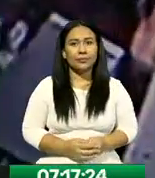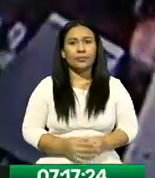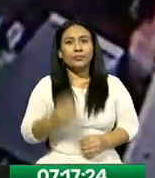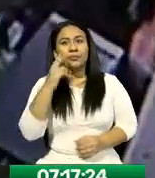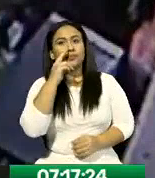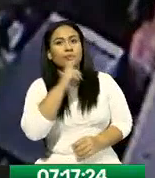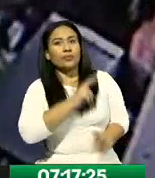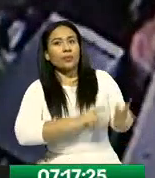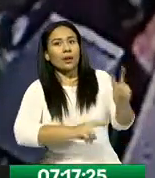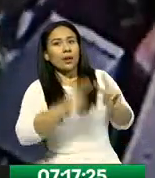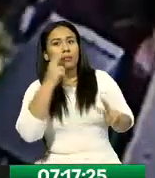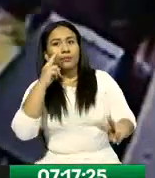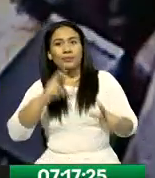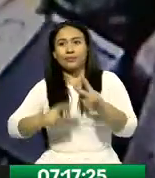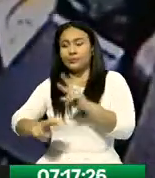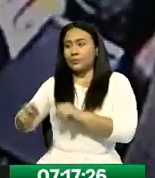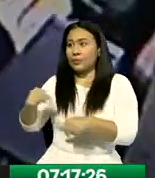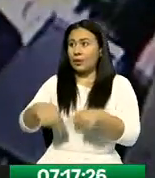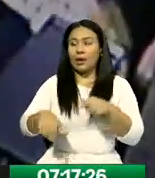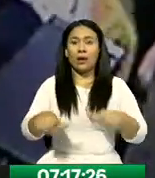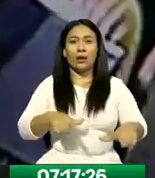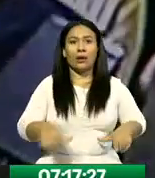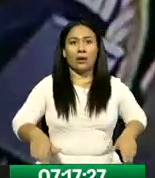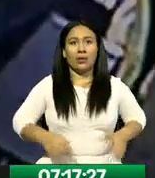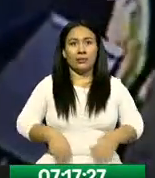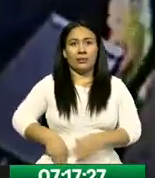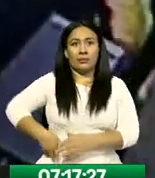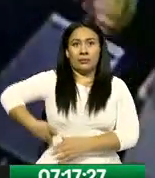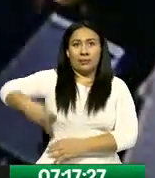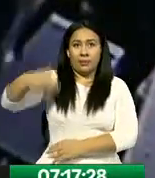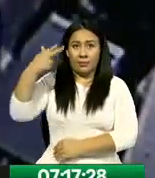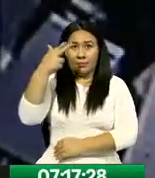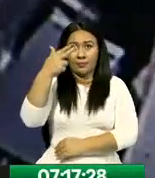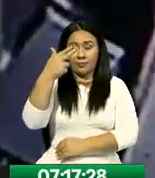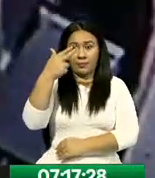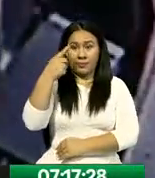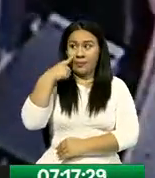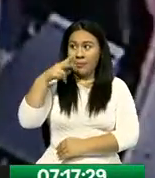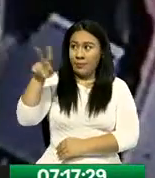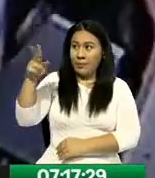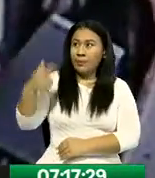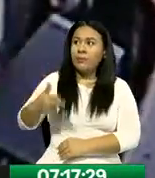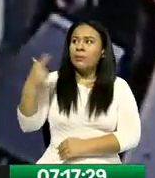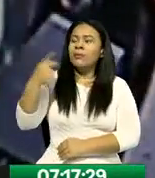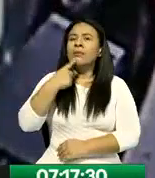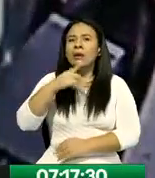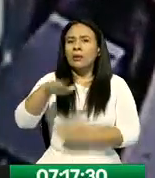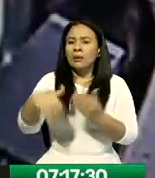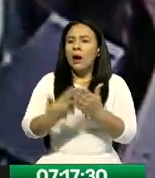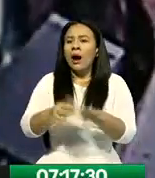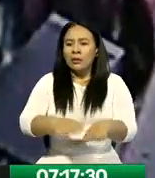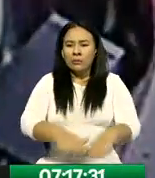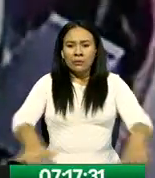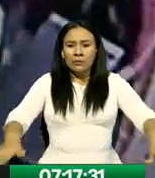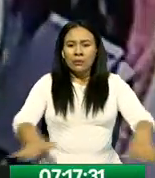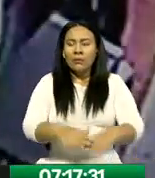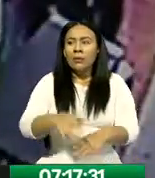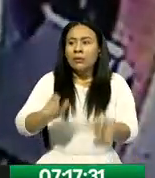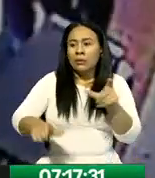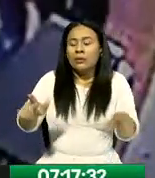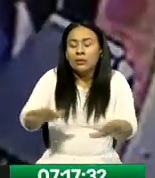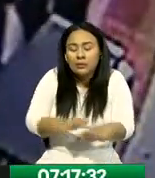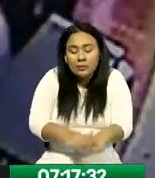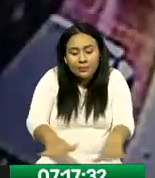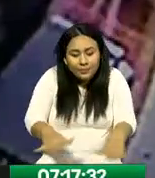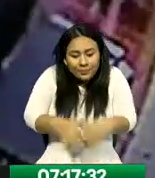Analiza la situación dentro del local y saca un arma de fuego. Y nos dice, tírense al suelo. Y la gente se tiró al